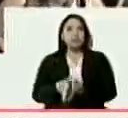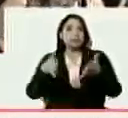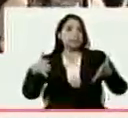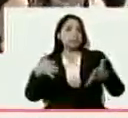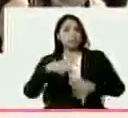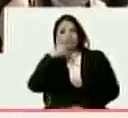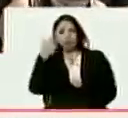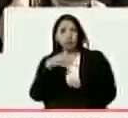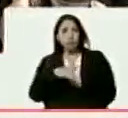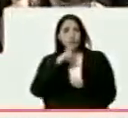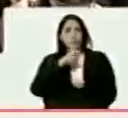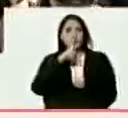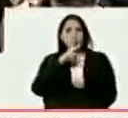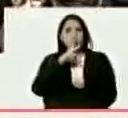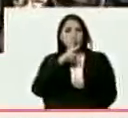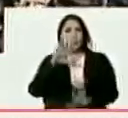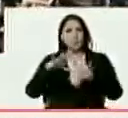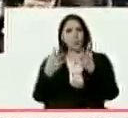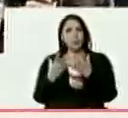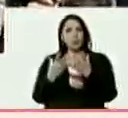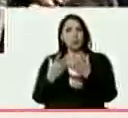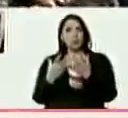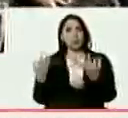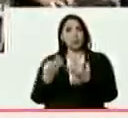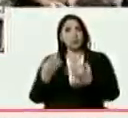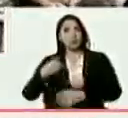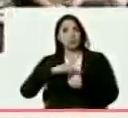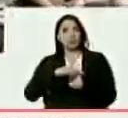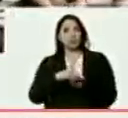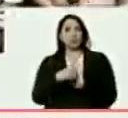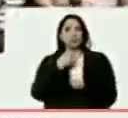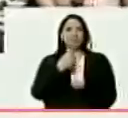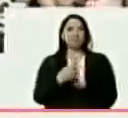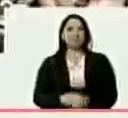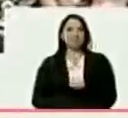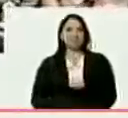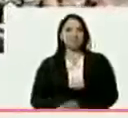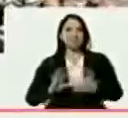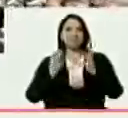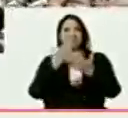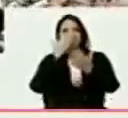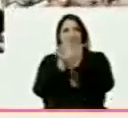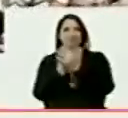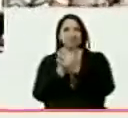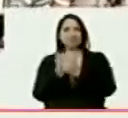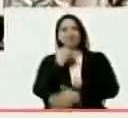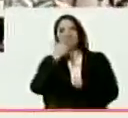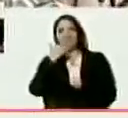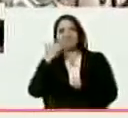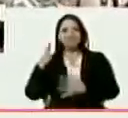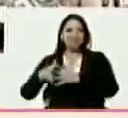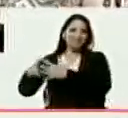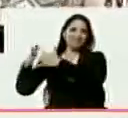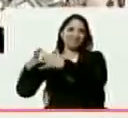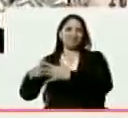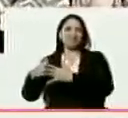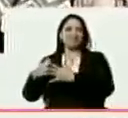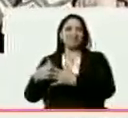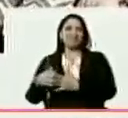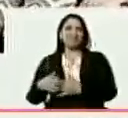vergüenza. Lo tenemos de vecino nosotros. Y tenemos ahí al frente casi Estados Unidos, imagínense ustedes.